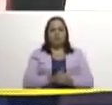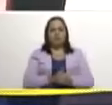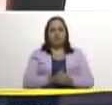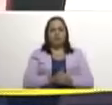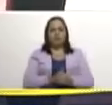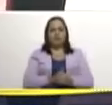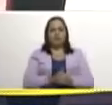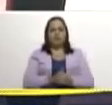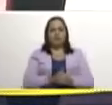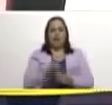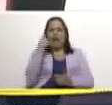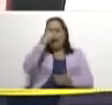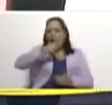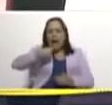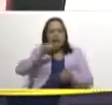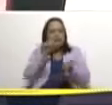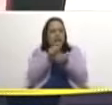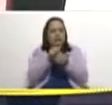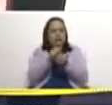tamaña desproporción